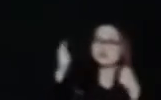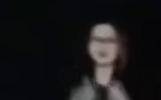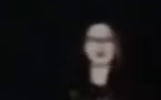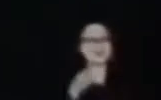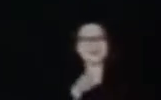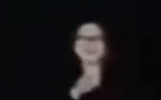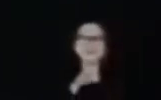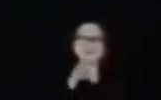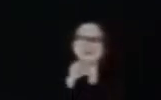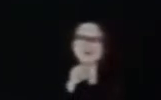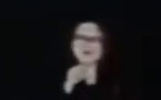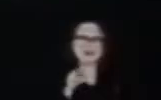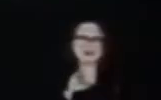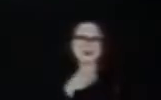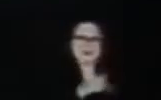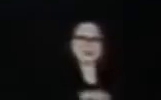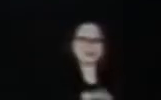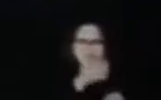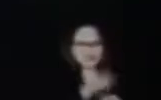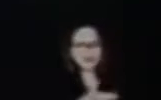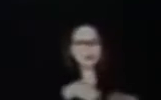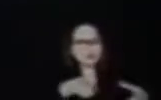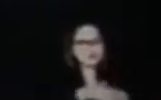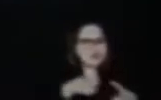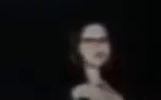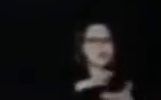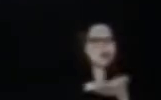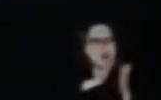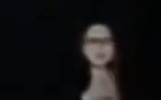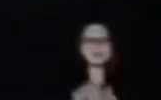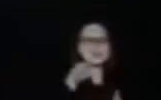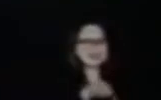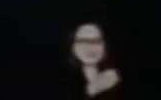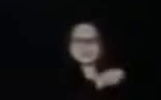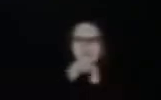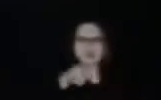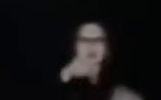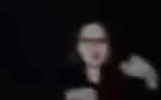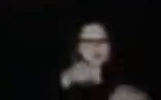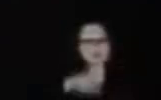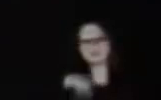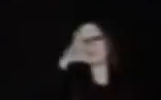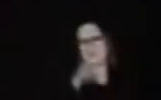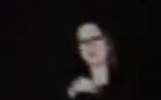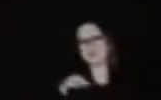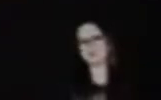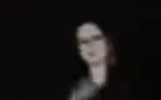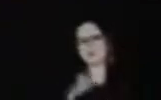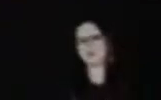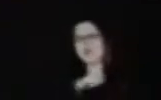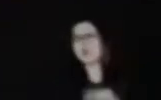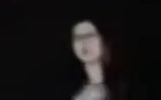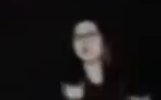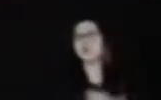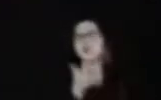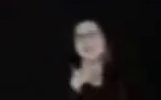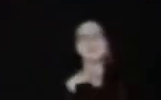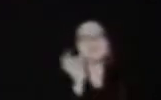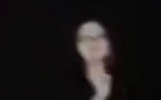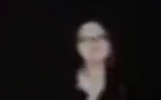sumarios a sus personeros, quienes a fin de cuentas no dejan de ser